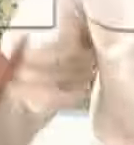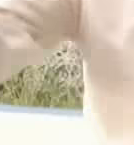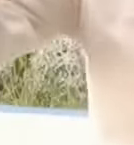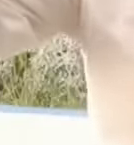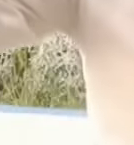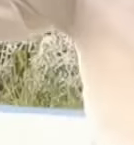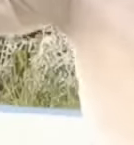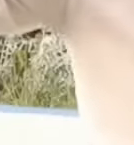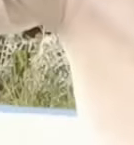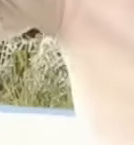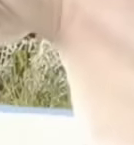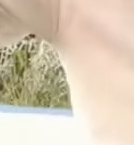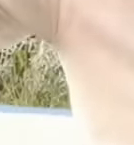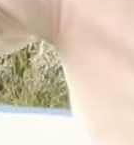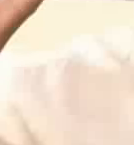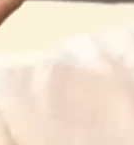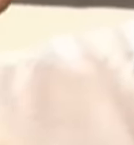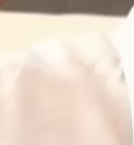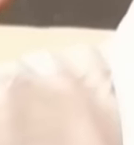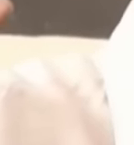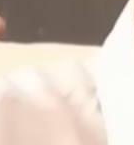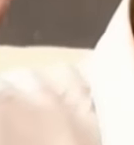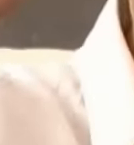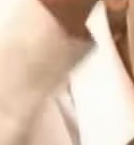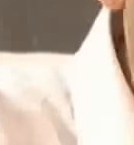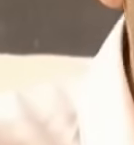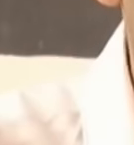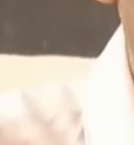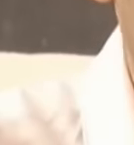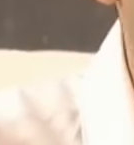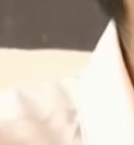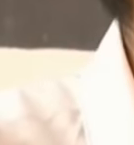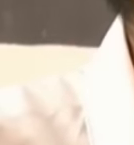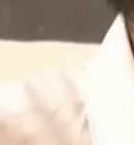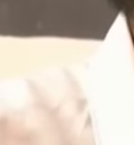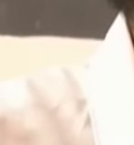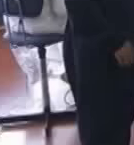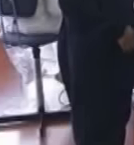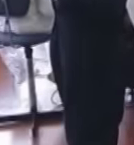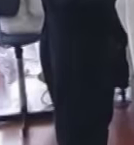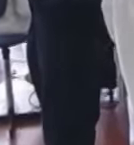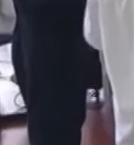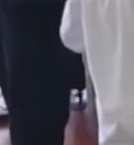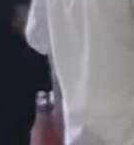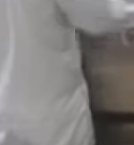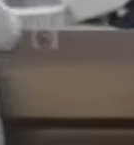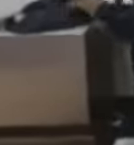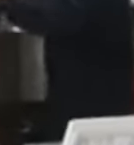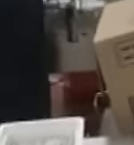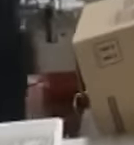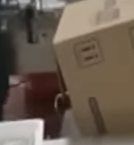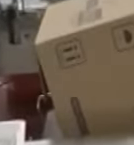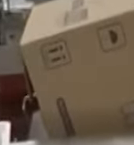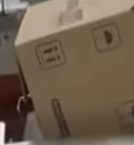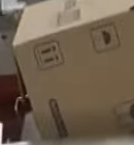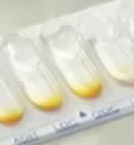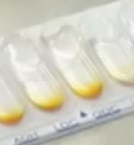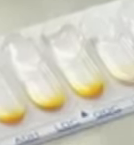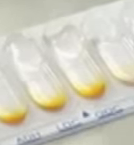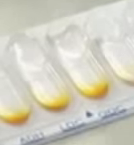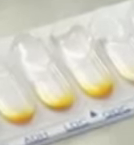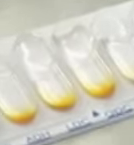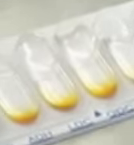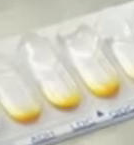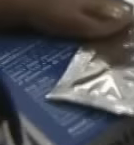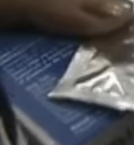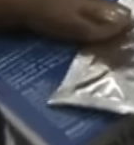En alto está el que compra y el que vende. Bajo estamos los pacientes. ¿Cuál es la realidad y dinero que maneja la